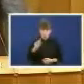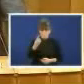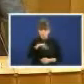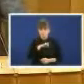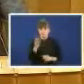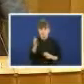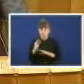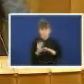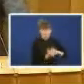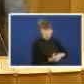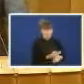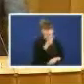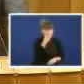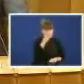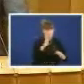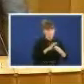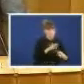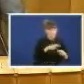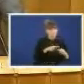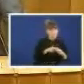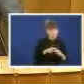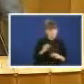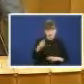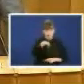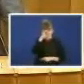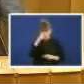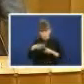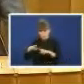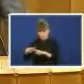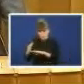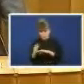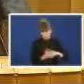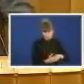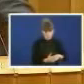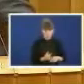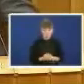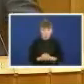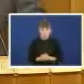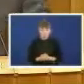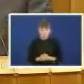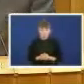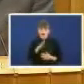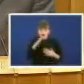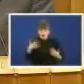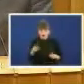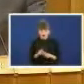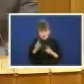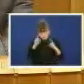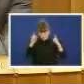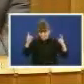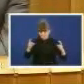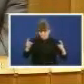persoais e partidistas as nosas diferenzas e as nosas discrepancias é hora de sumar esforzos de ponnos a